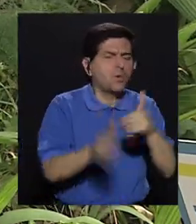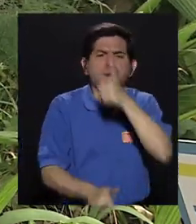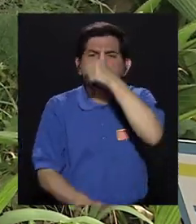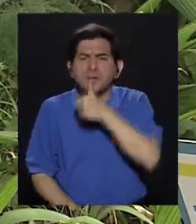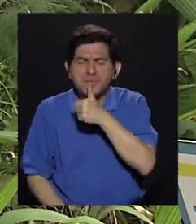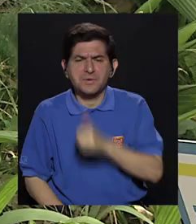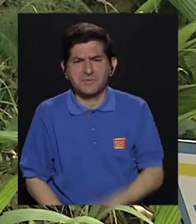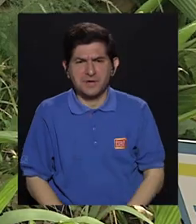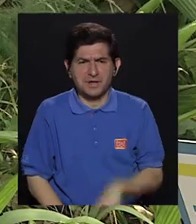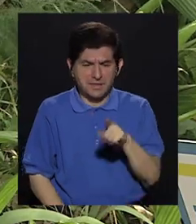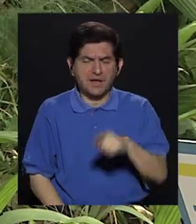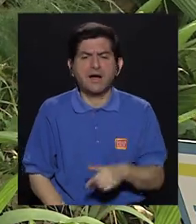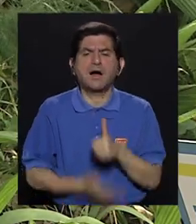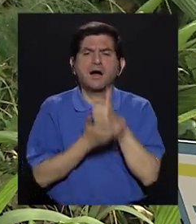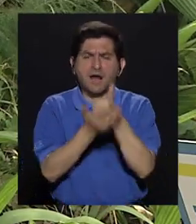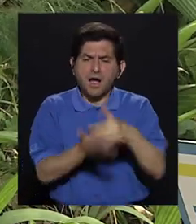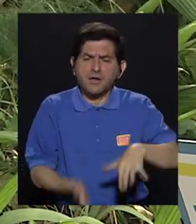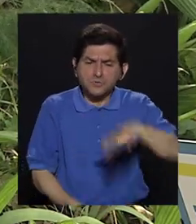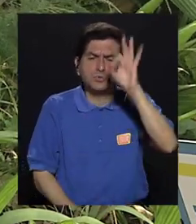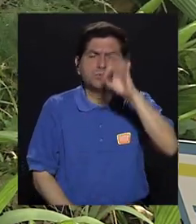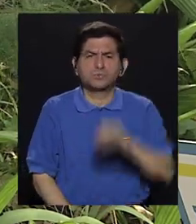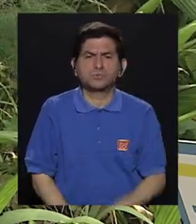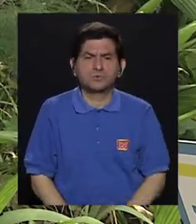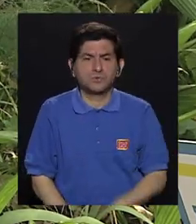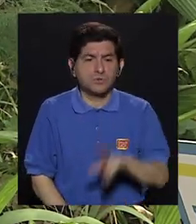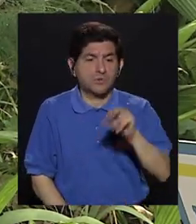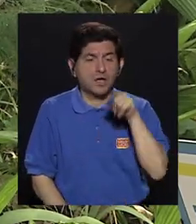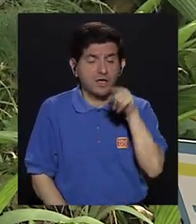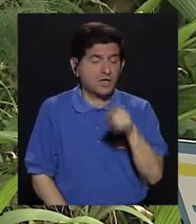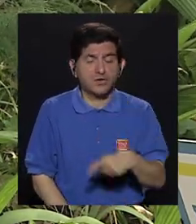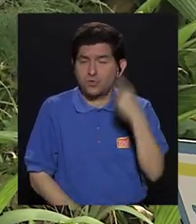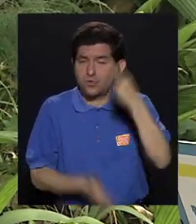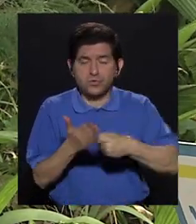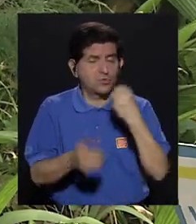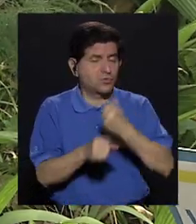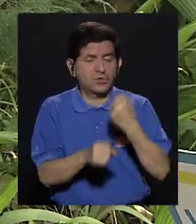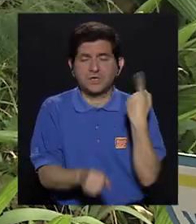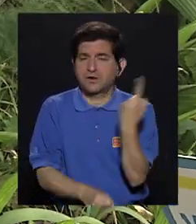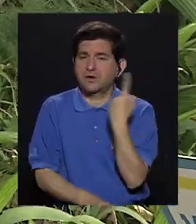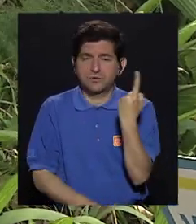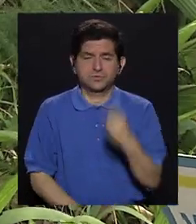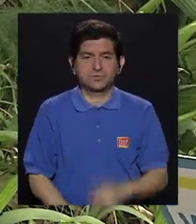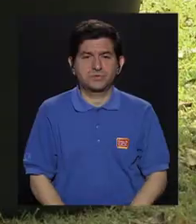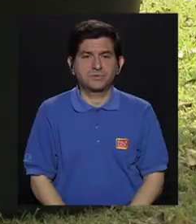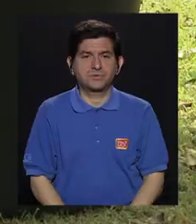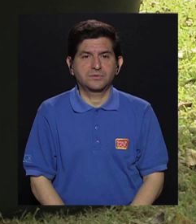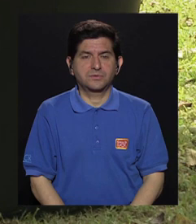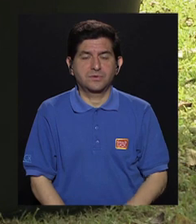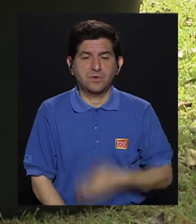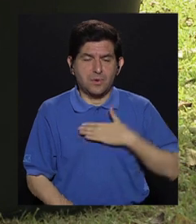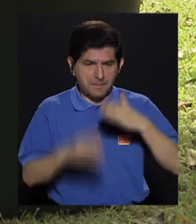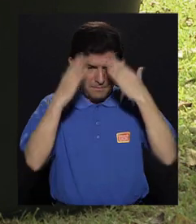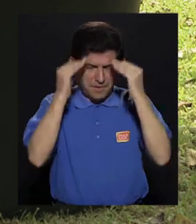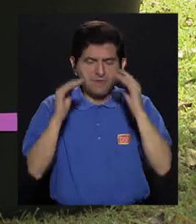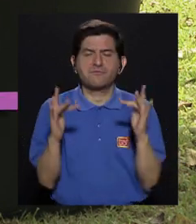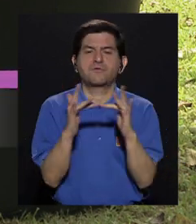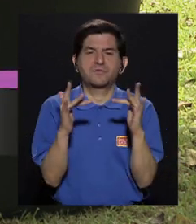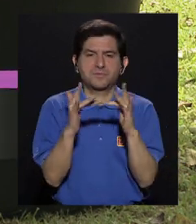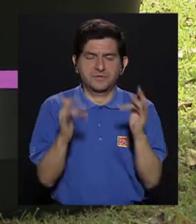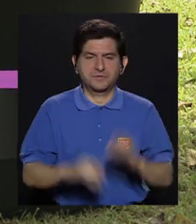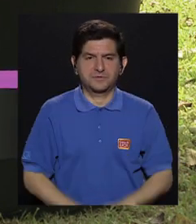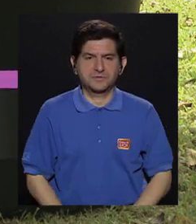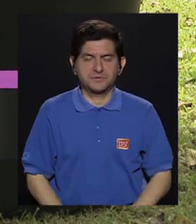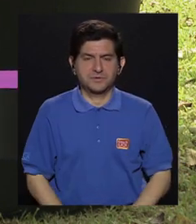públicas, privadas, para acercarse y buscar ayuda y no enfrente esta dura tarea por sí mismo. Mi información